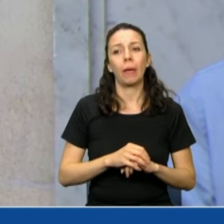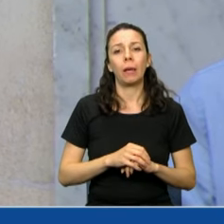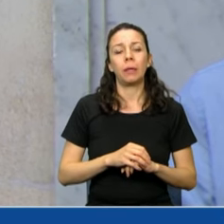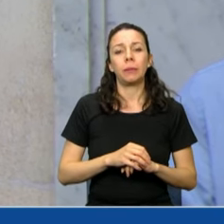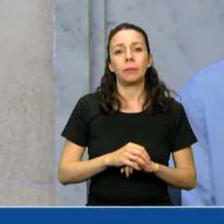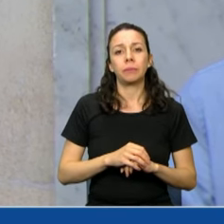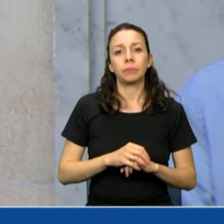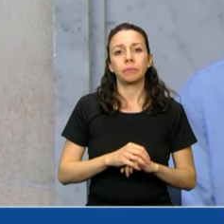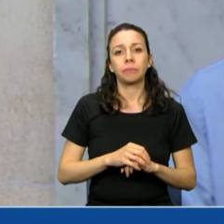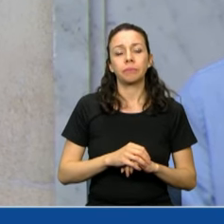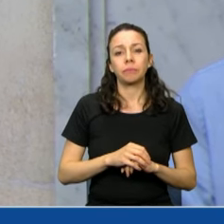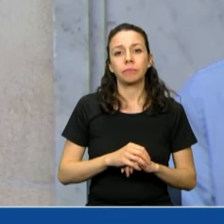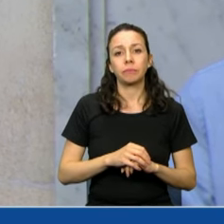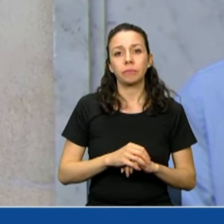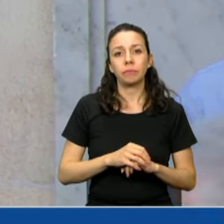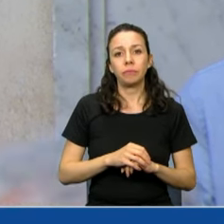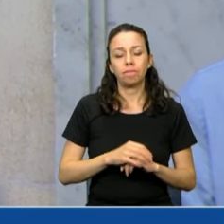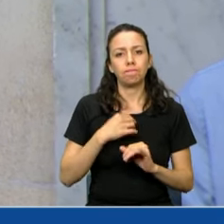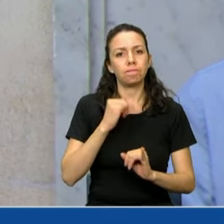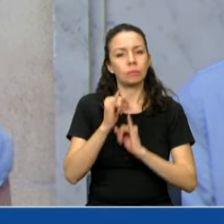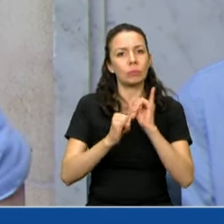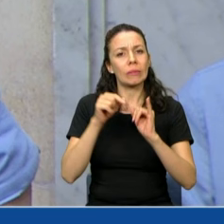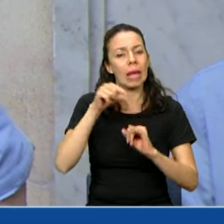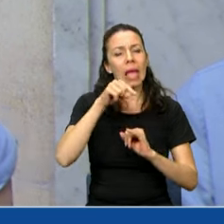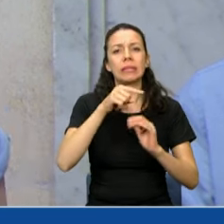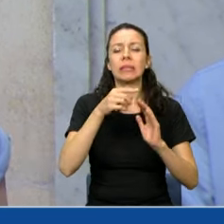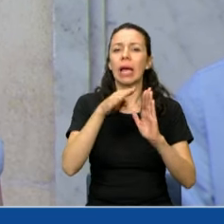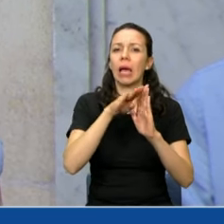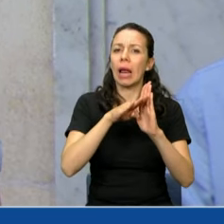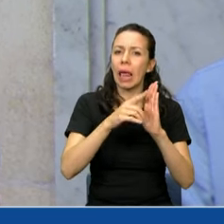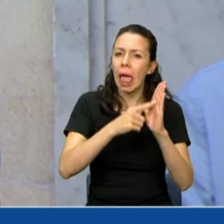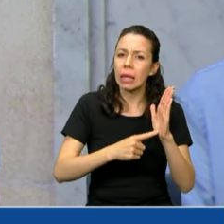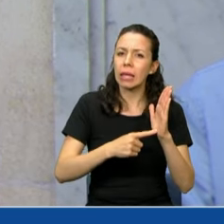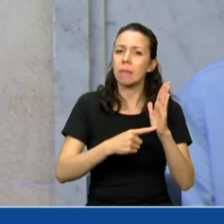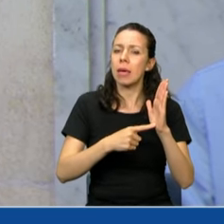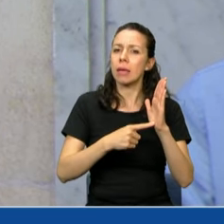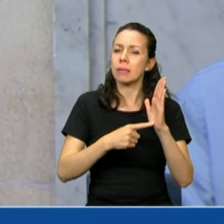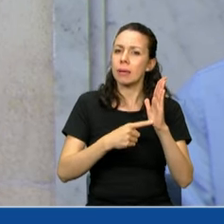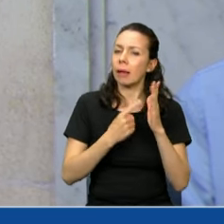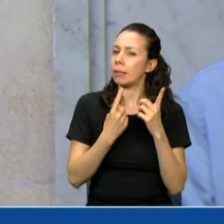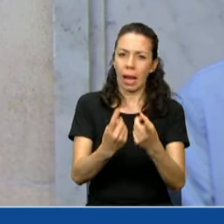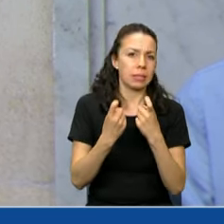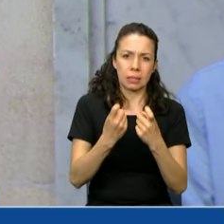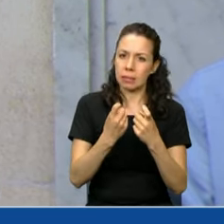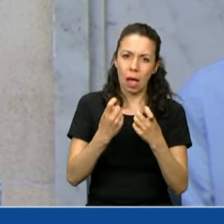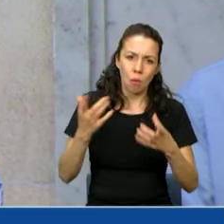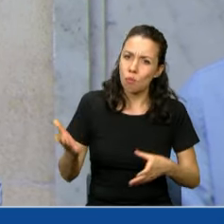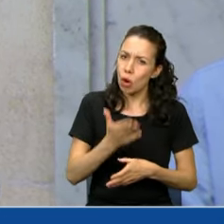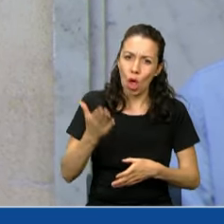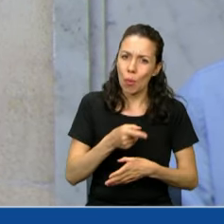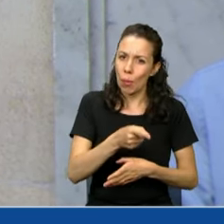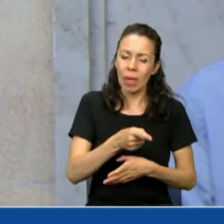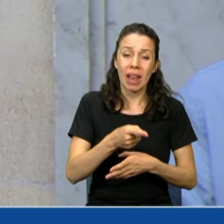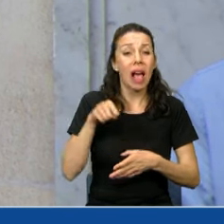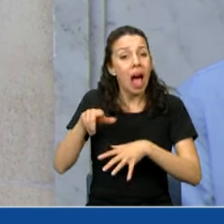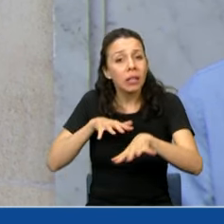presidente la verdad que es un régimen de promoción necesario es una actividad